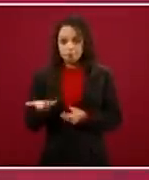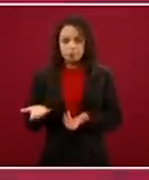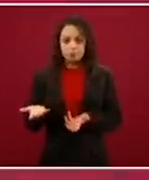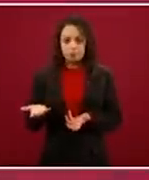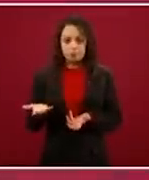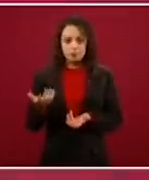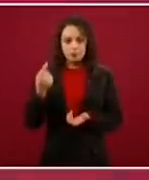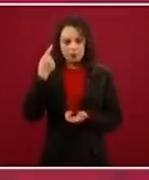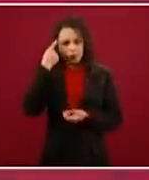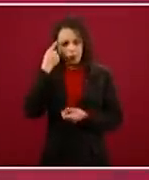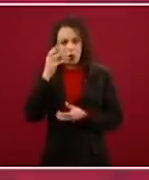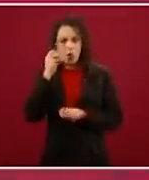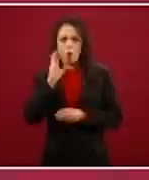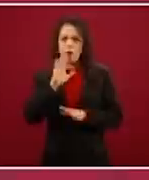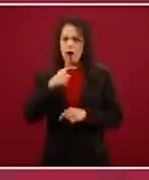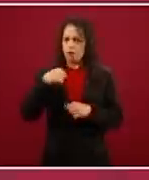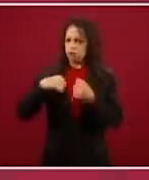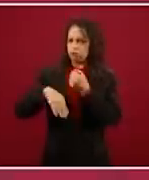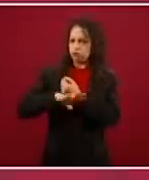agredido